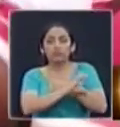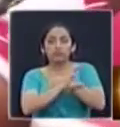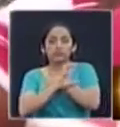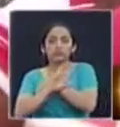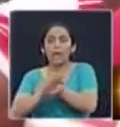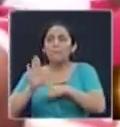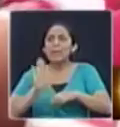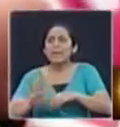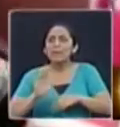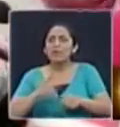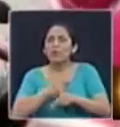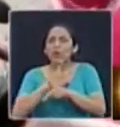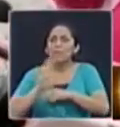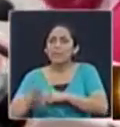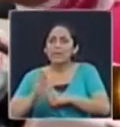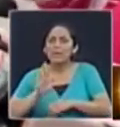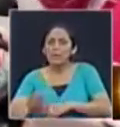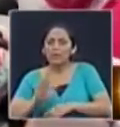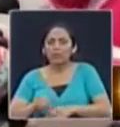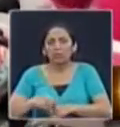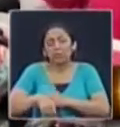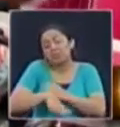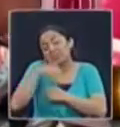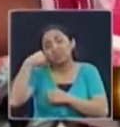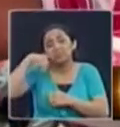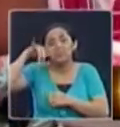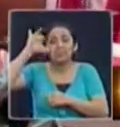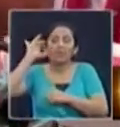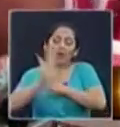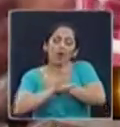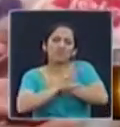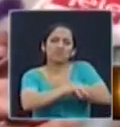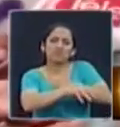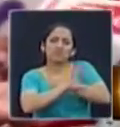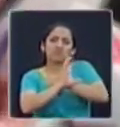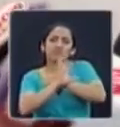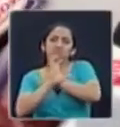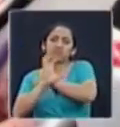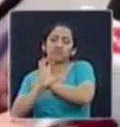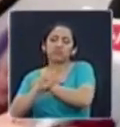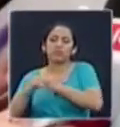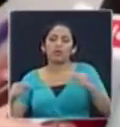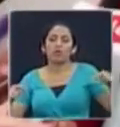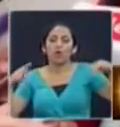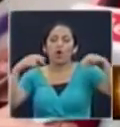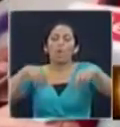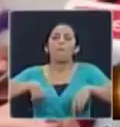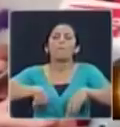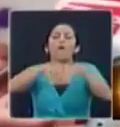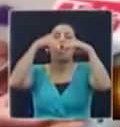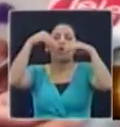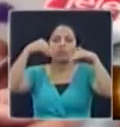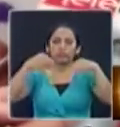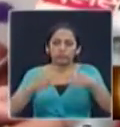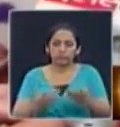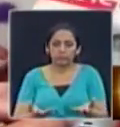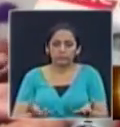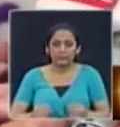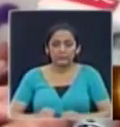bola y cogió, topó el puente peatonal y lo mandó abajo. Se le alzó, se le arrancó el hidráulico y se le alzó la plataforma,